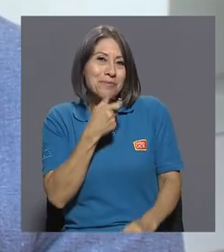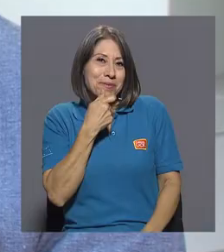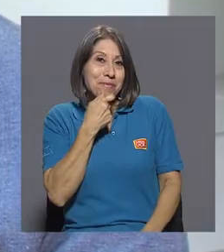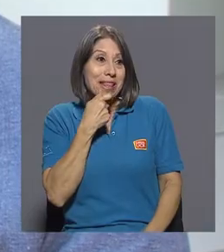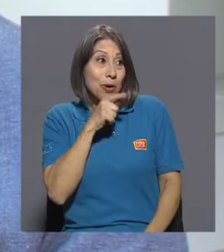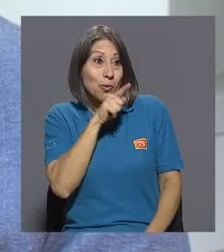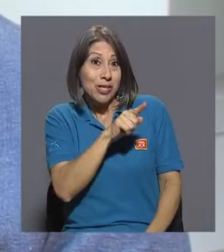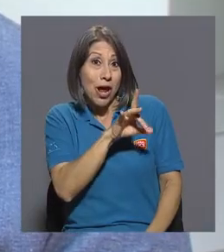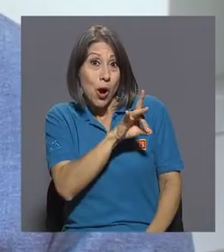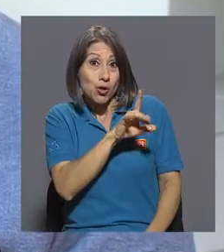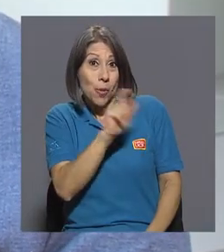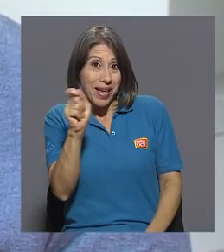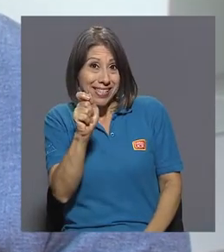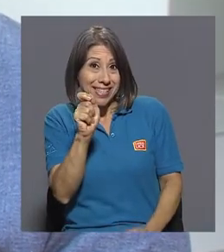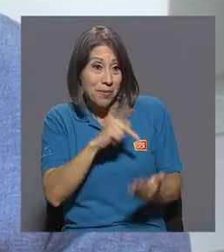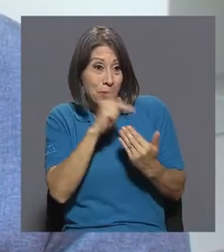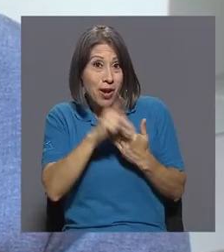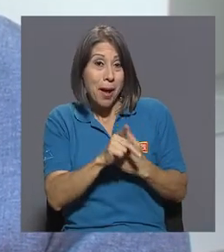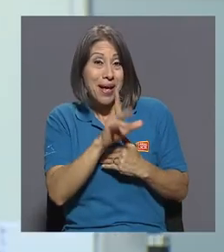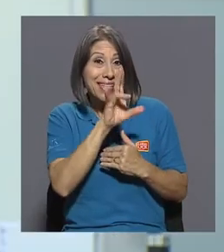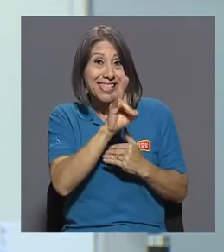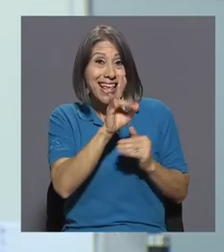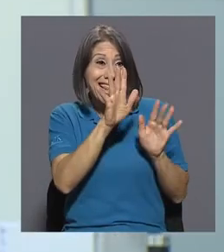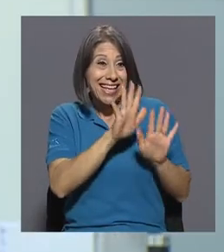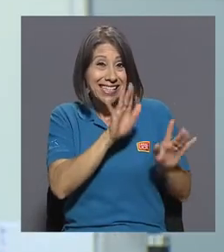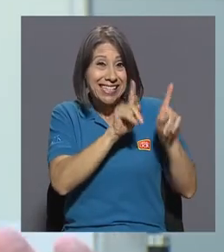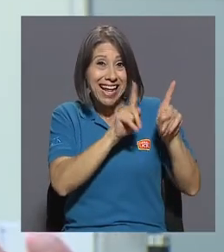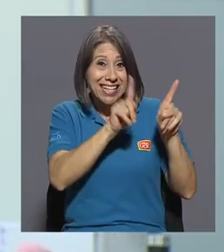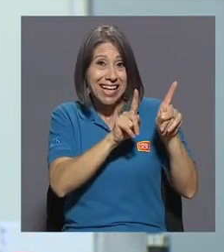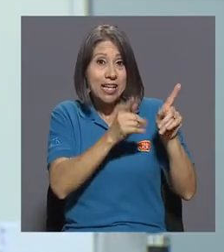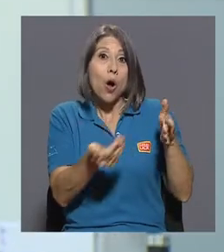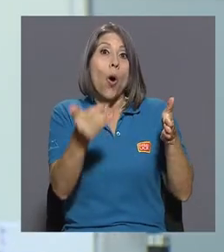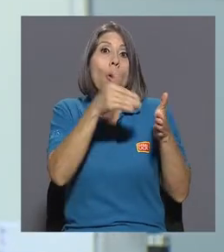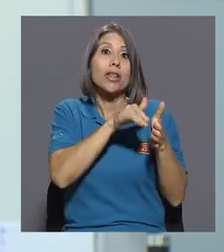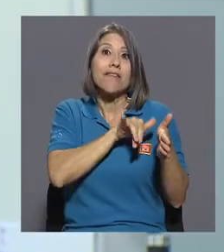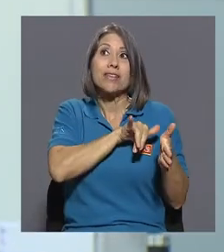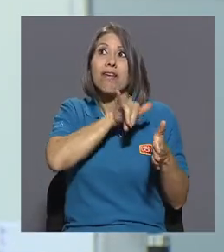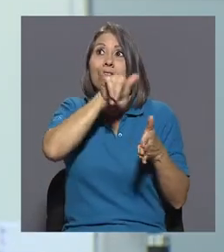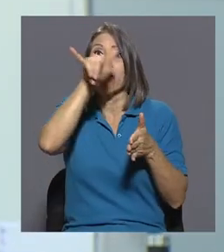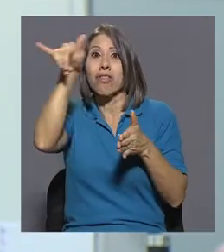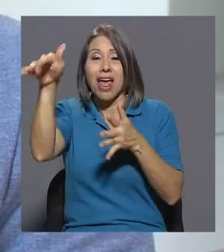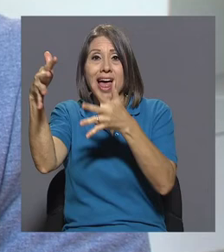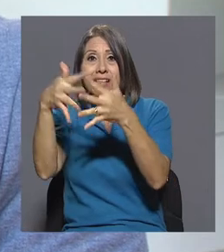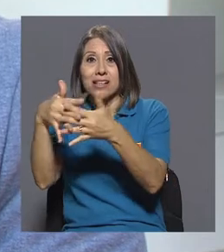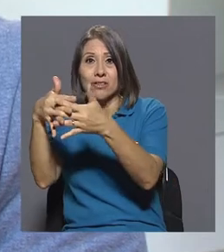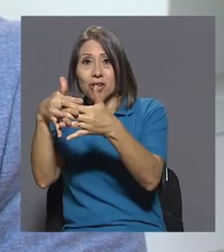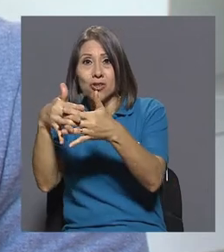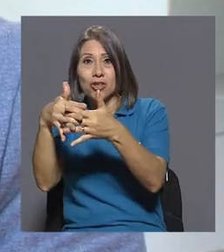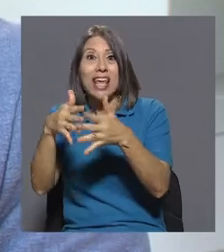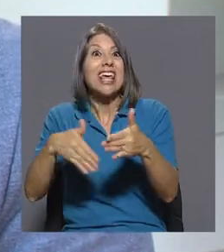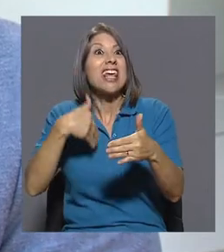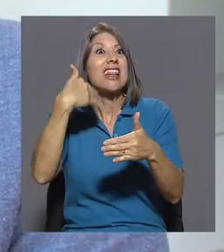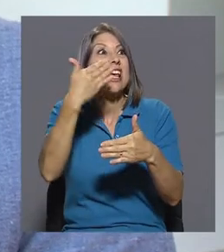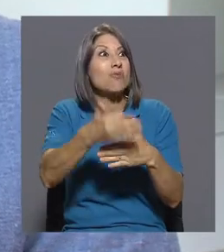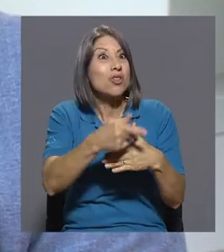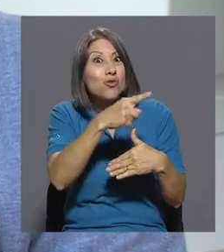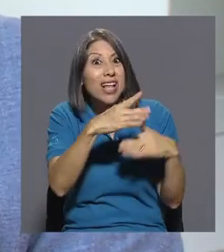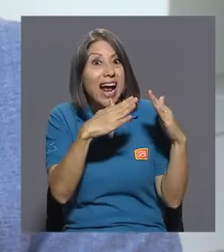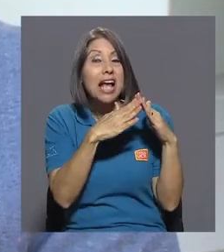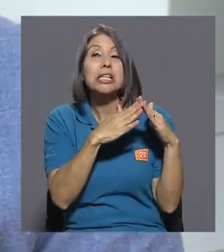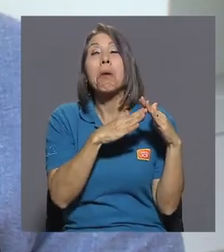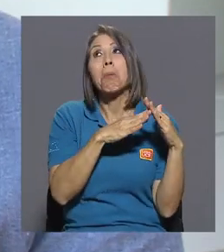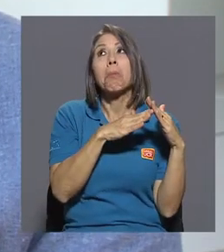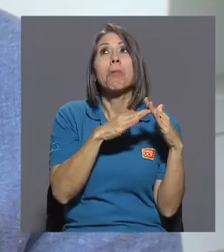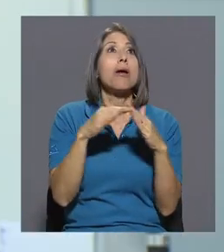haciendo 7 estrellas, se va para San Francisco otra vez. Sí, y de después pronto recibe una llamadita. Usted en su casa le toca la puerta a Doña Pilar. ¡De mi